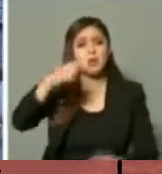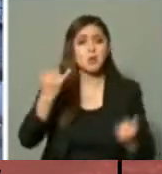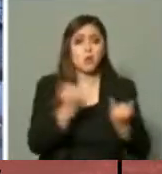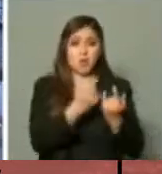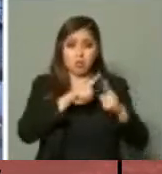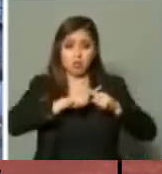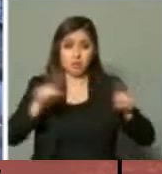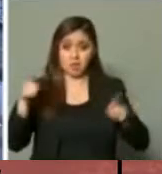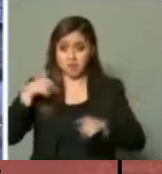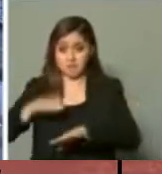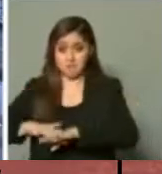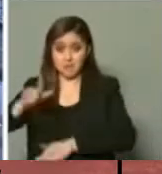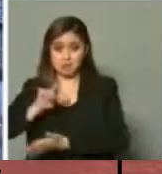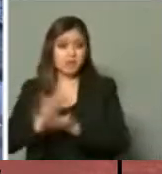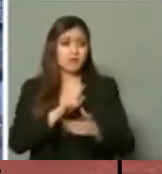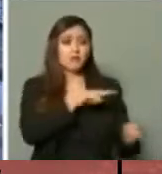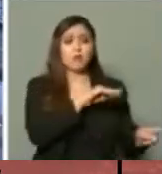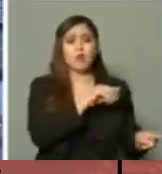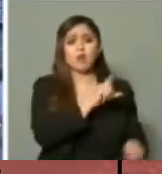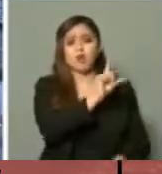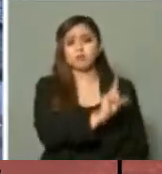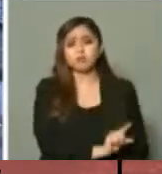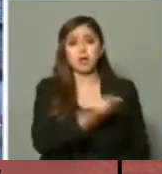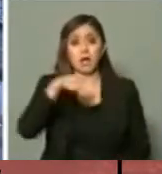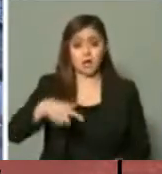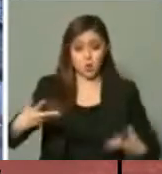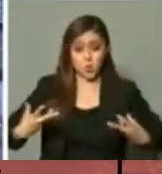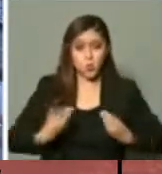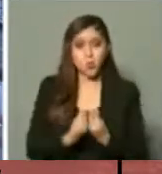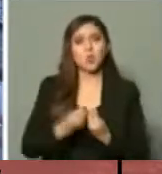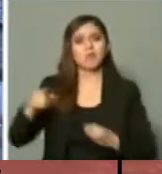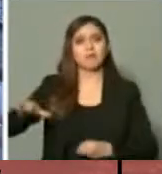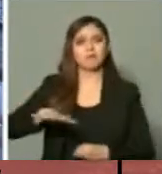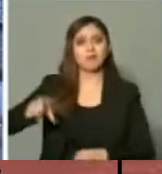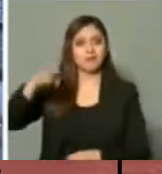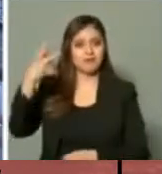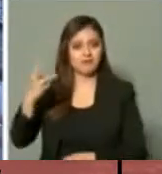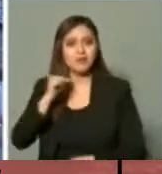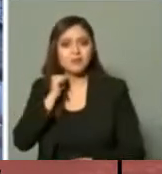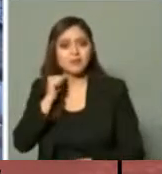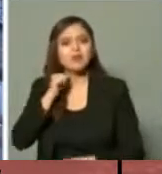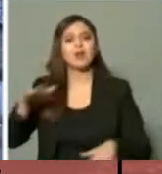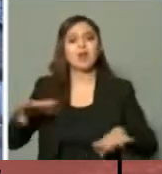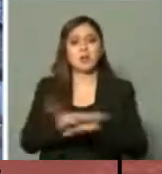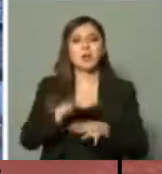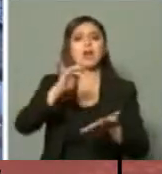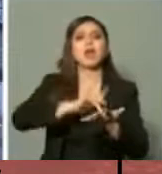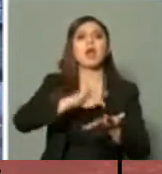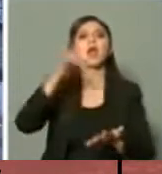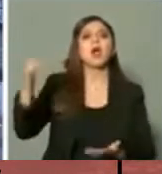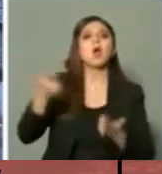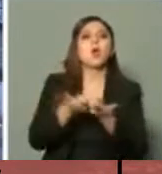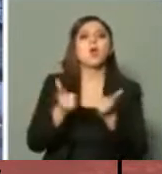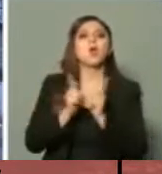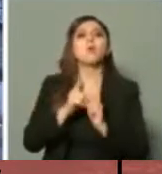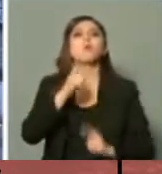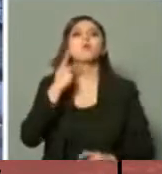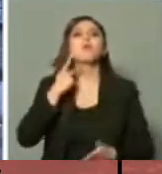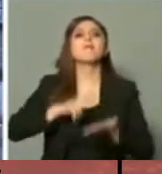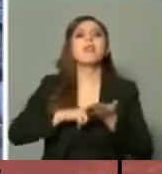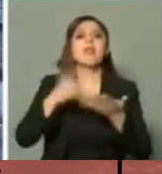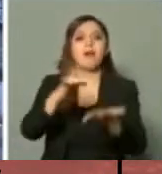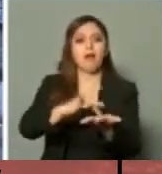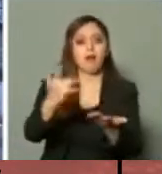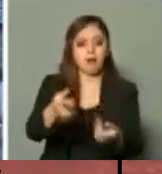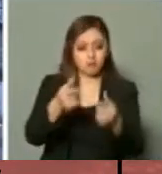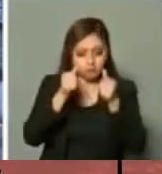Morena. Y sé que juntos todos en el distrito vamos a cambiar. Gracias al Partido Verde por haberme enseñado el sentido humano, por haberme